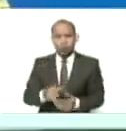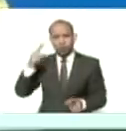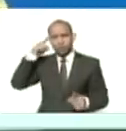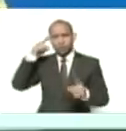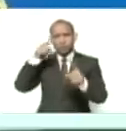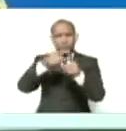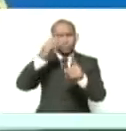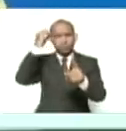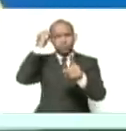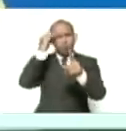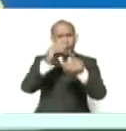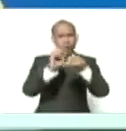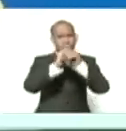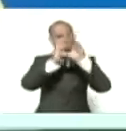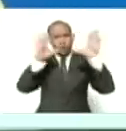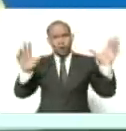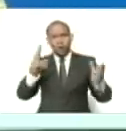clara.